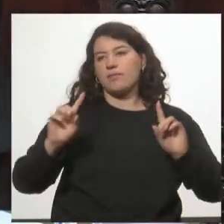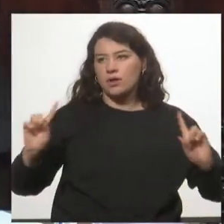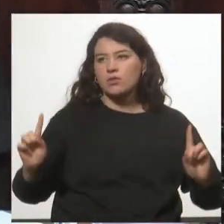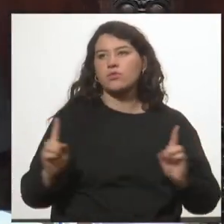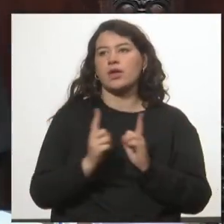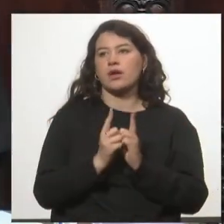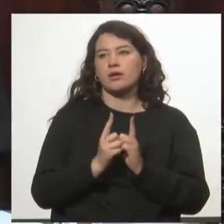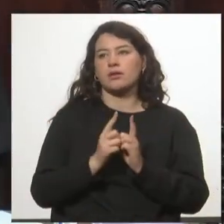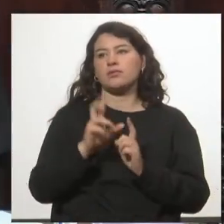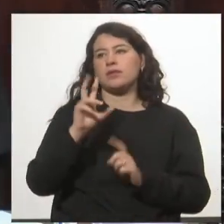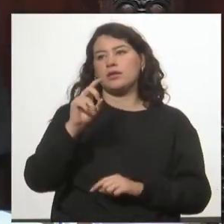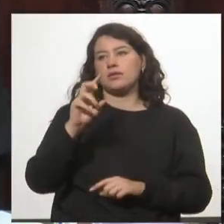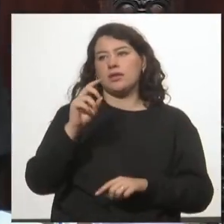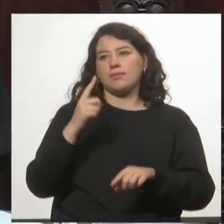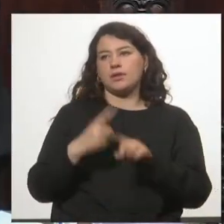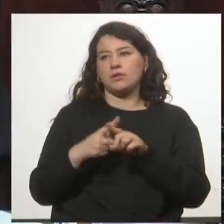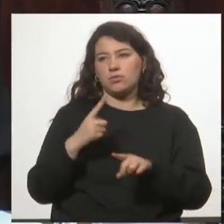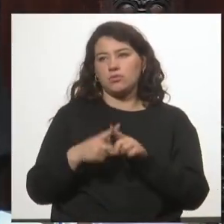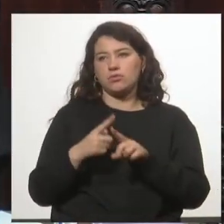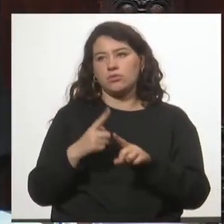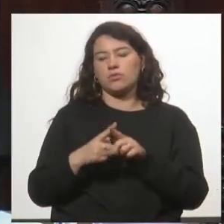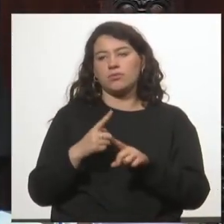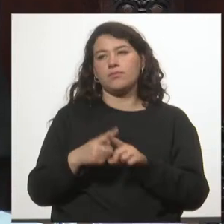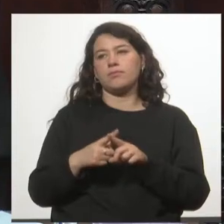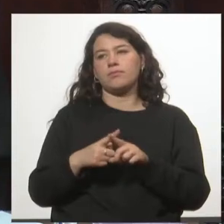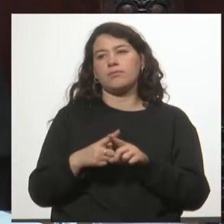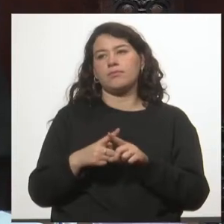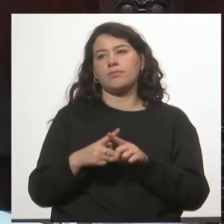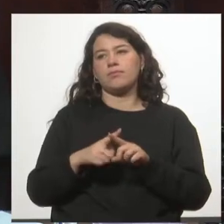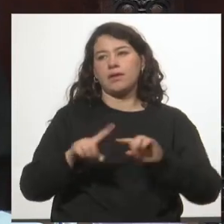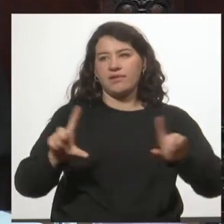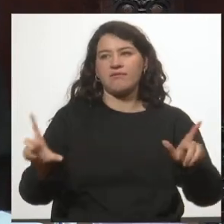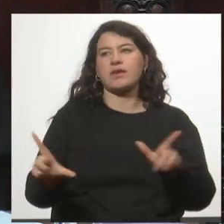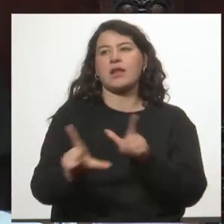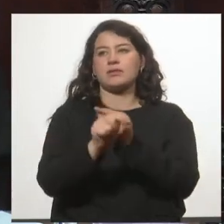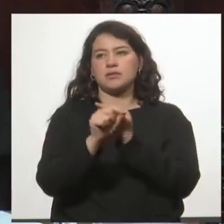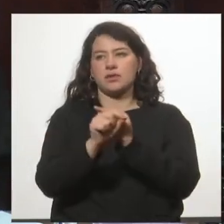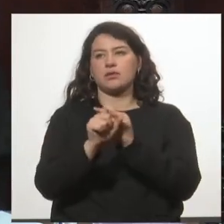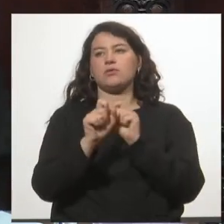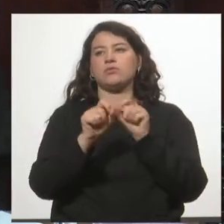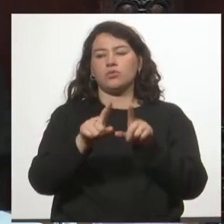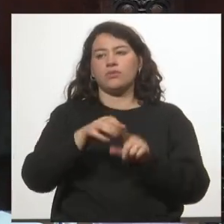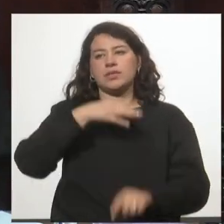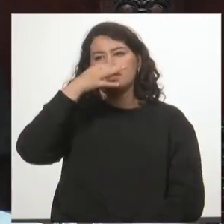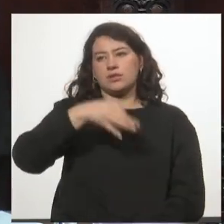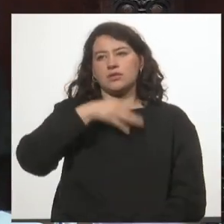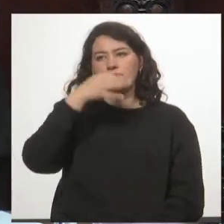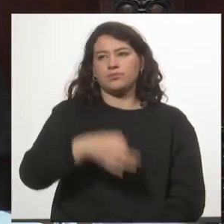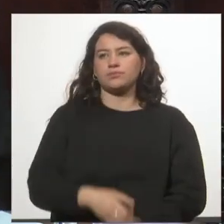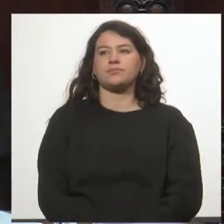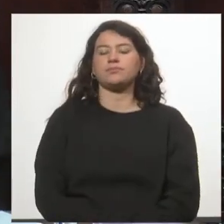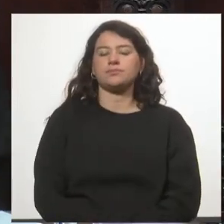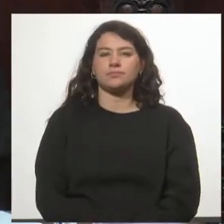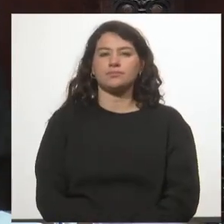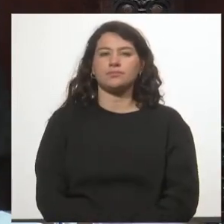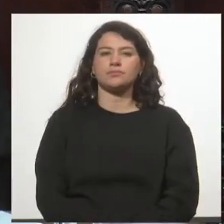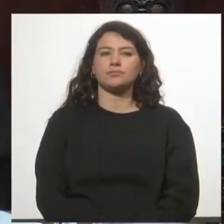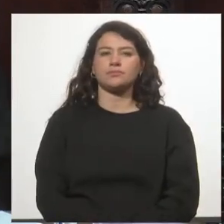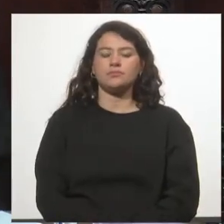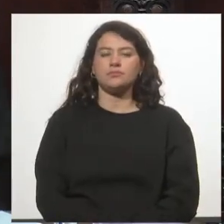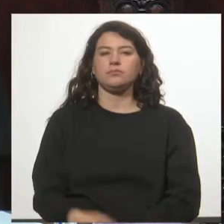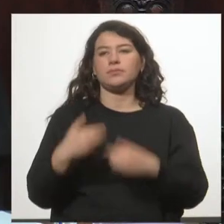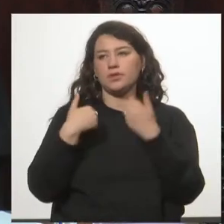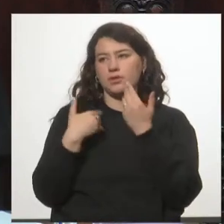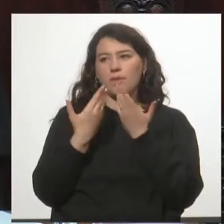media hora disponen para precisamente hacer el cierre de vuestra presentación bueno